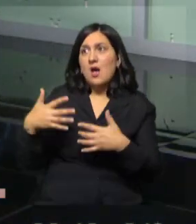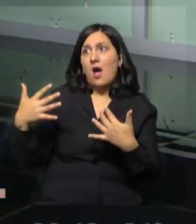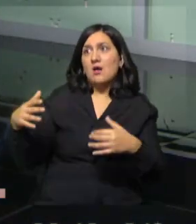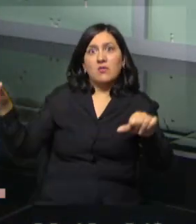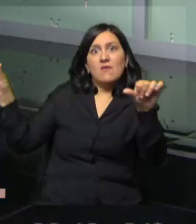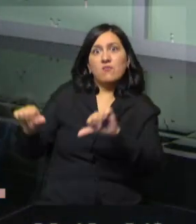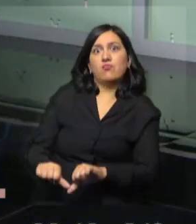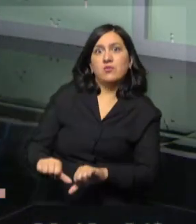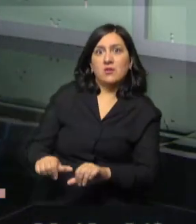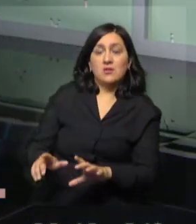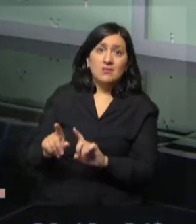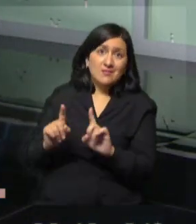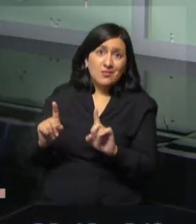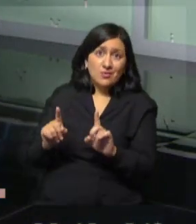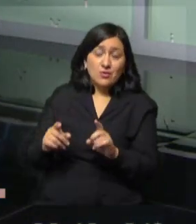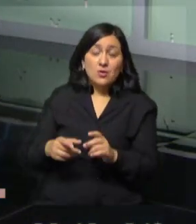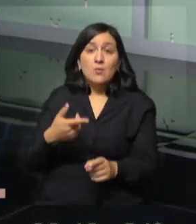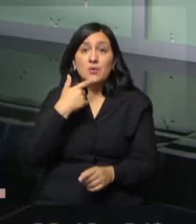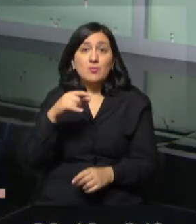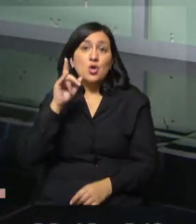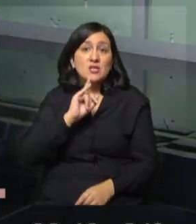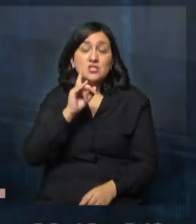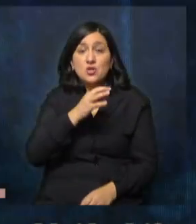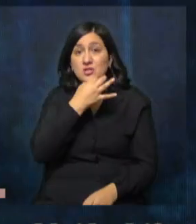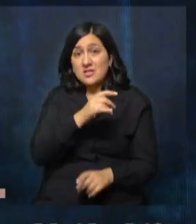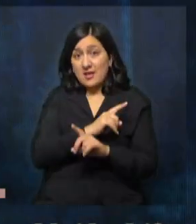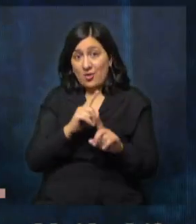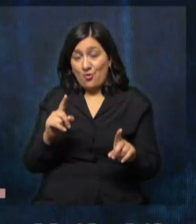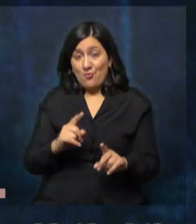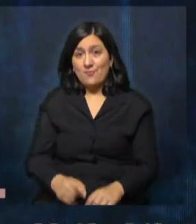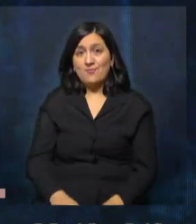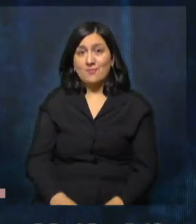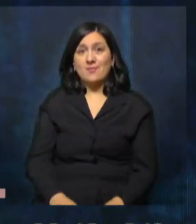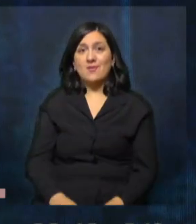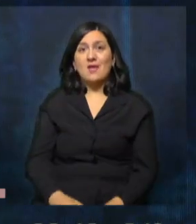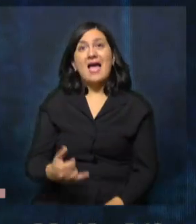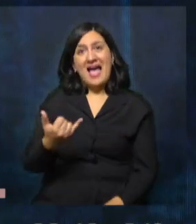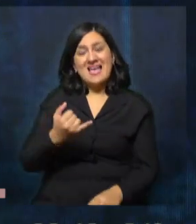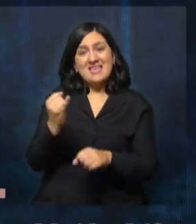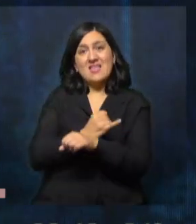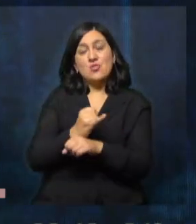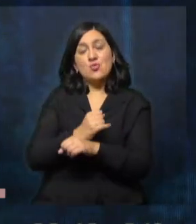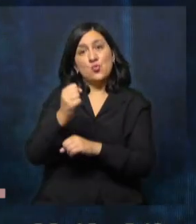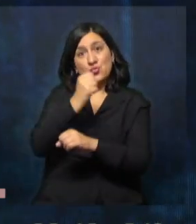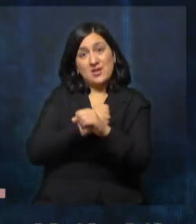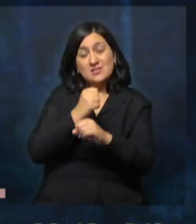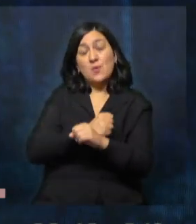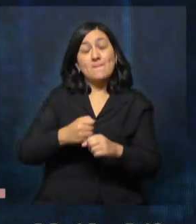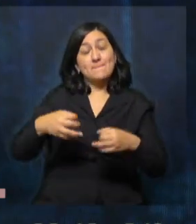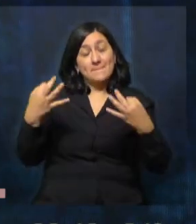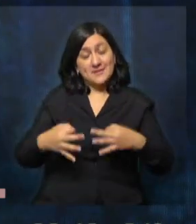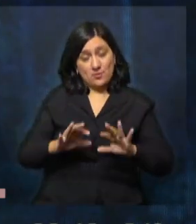fundir si los lecheros dicen que no, ¿eh? Los tamberos. Hay industrias que son particulares, estamos hablando en